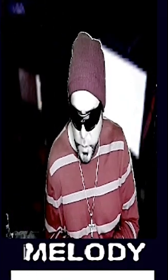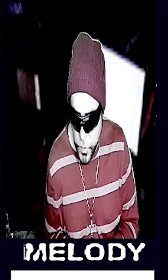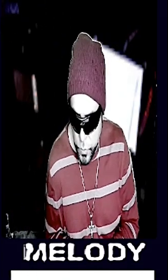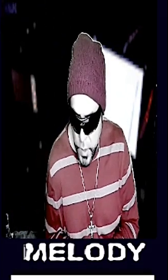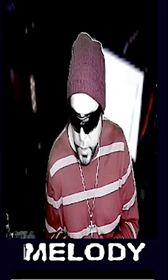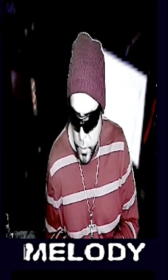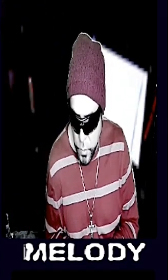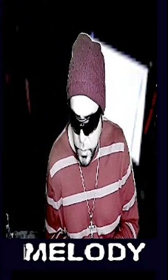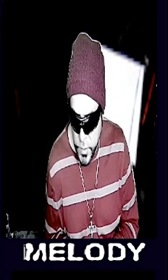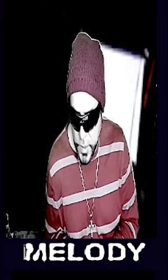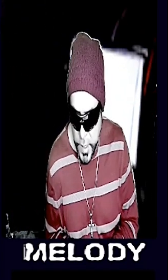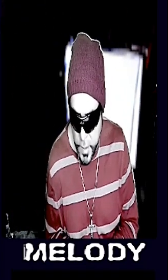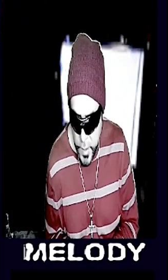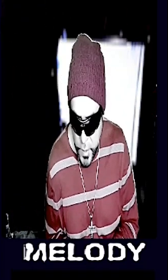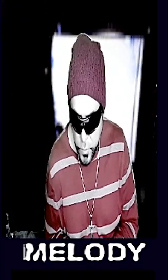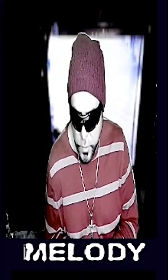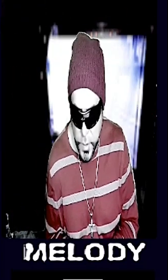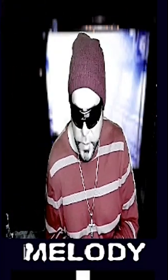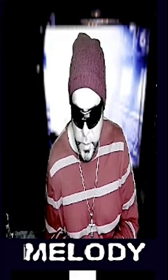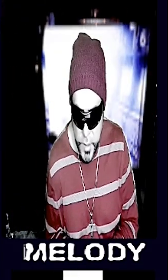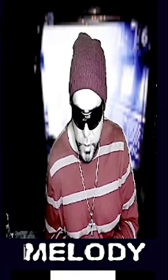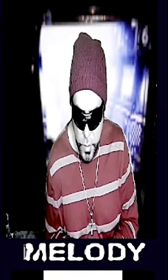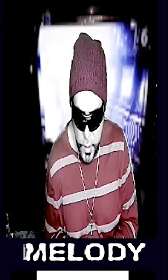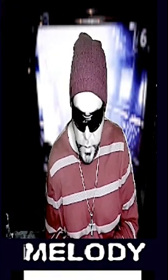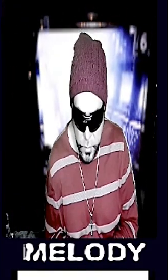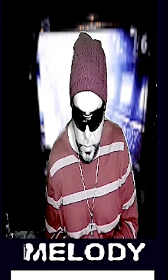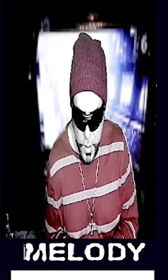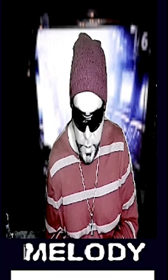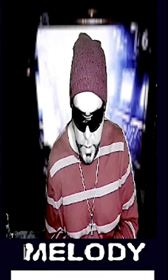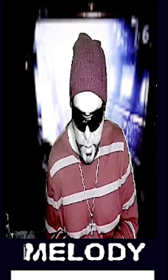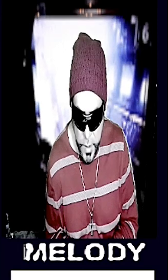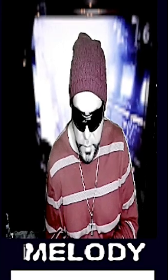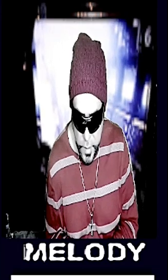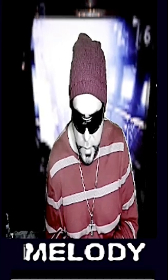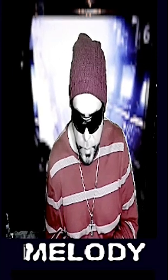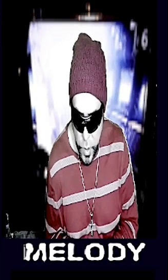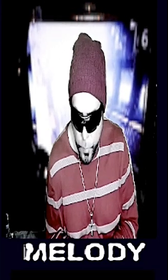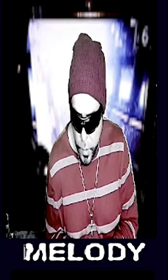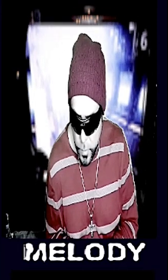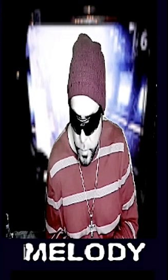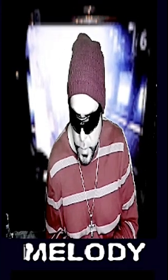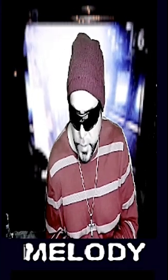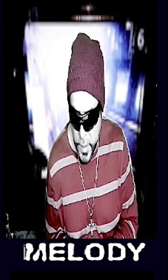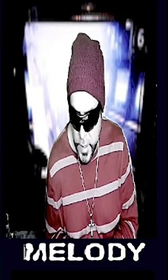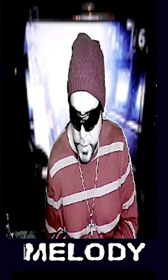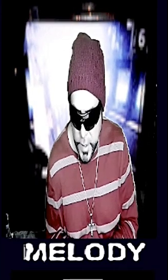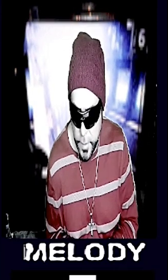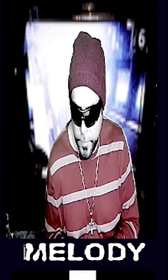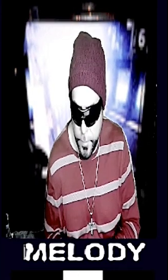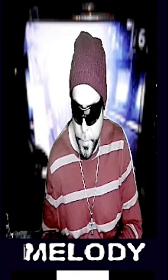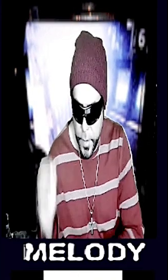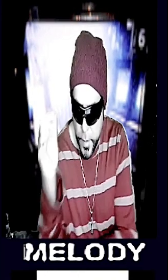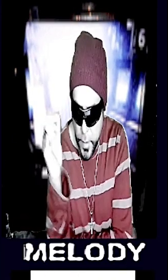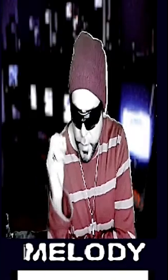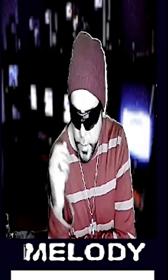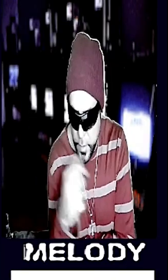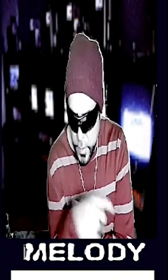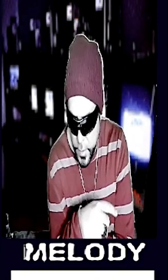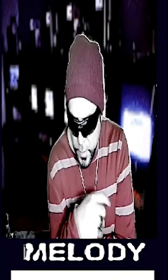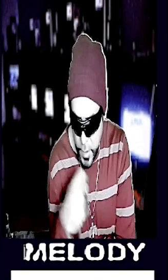es una dos si el candidato es sincero honesto se le tiene que si tiene amor al pueblo y tres